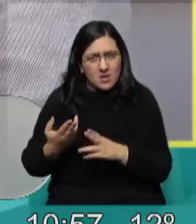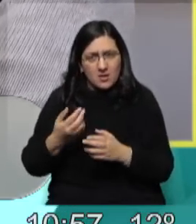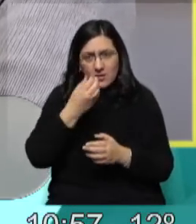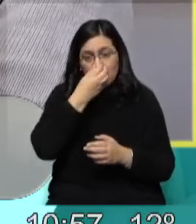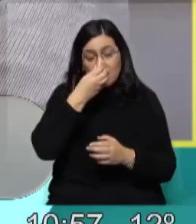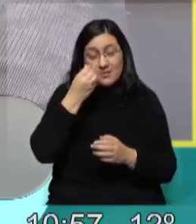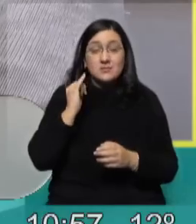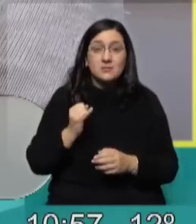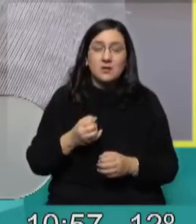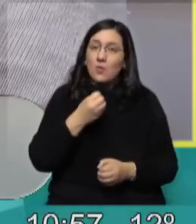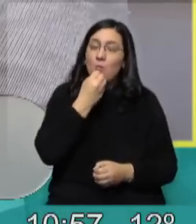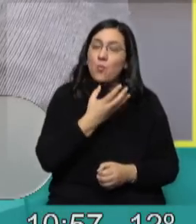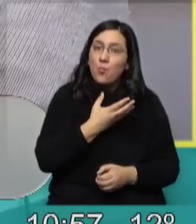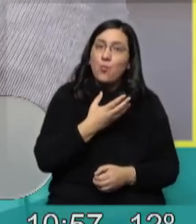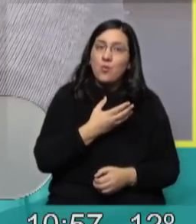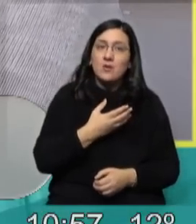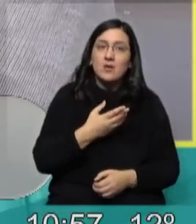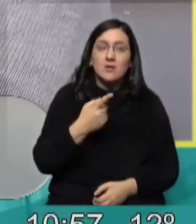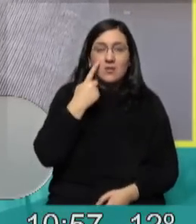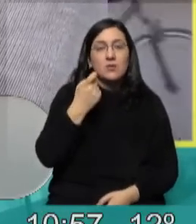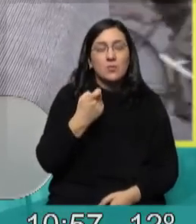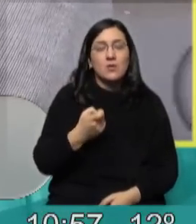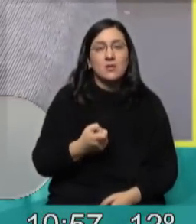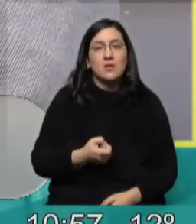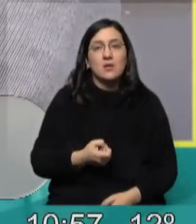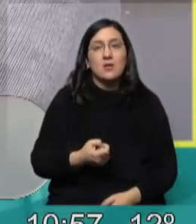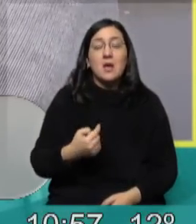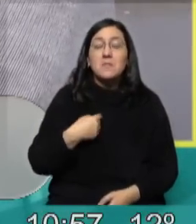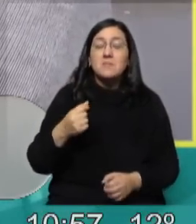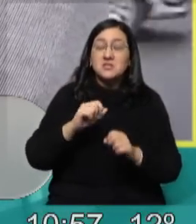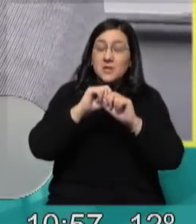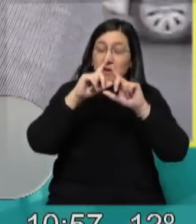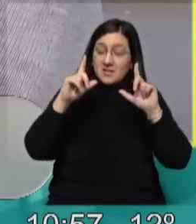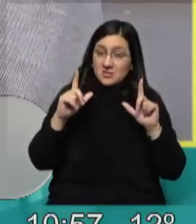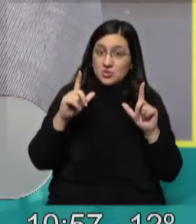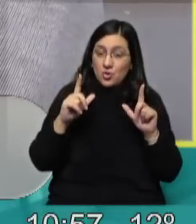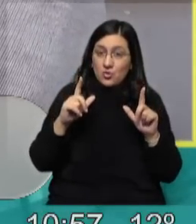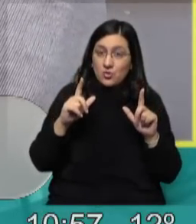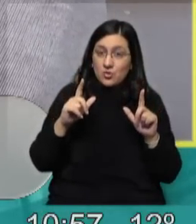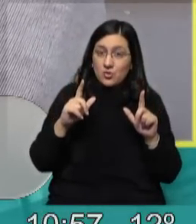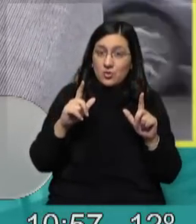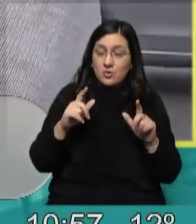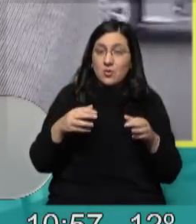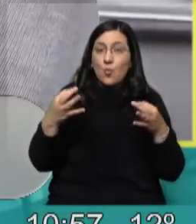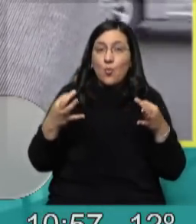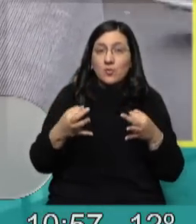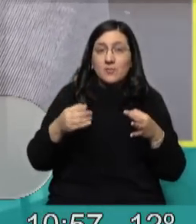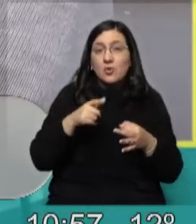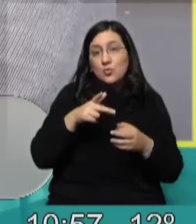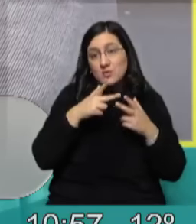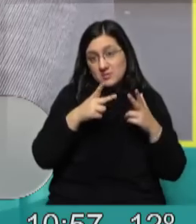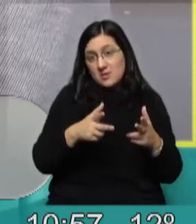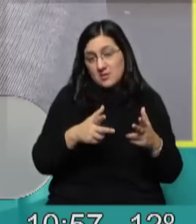Exactamente, muy buen comentario, buena apreciación, Fito, porque a mí me está llamando poderosamente la atención justamente lo que tú